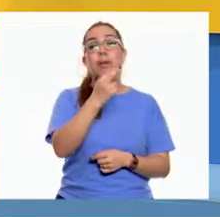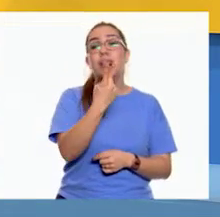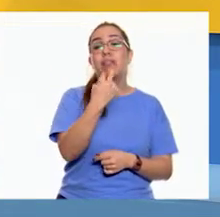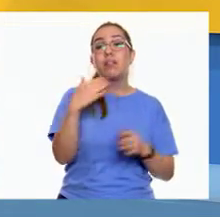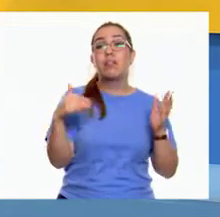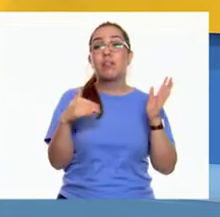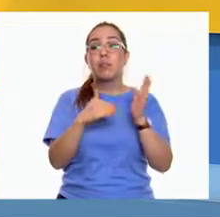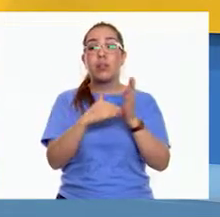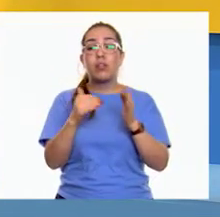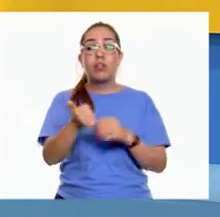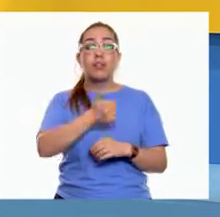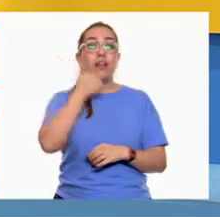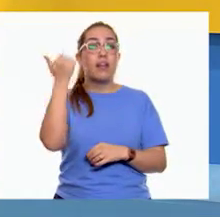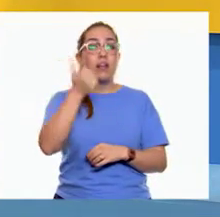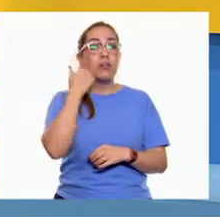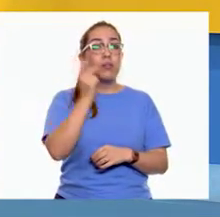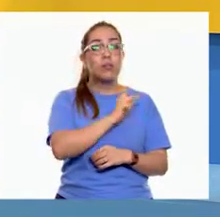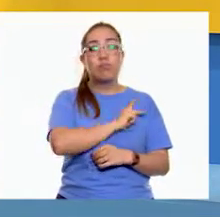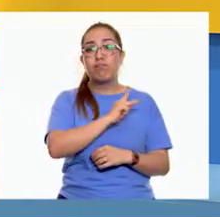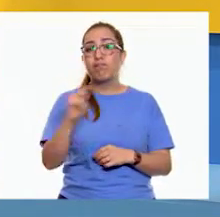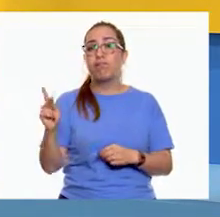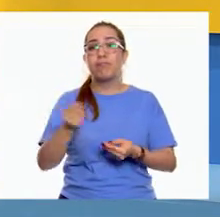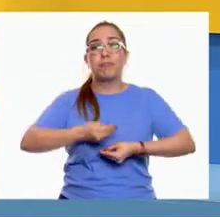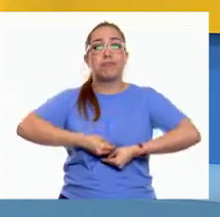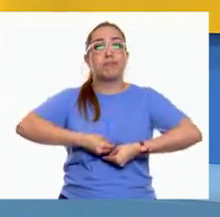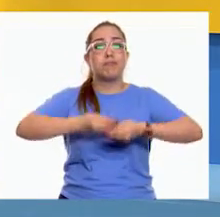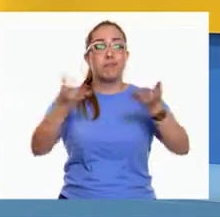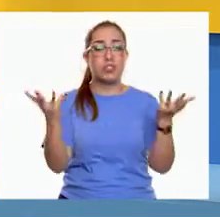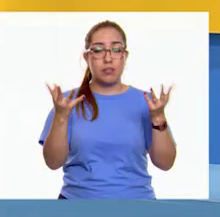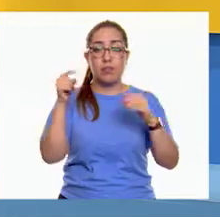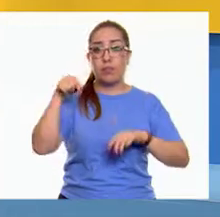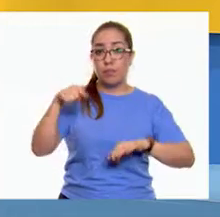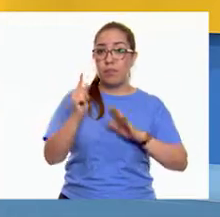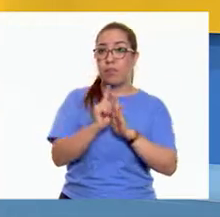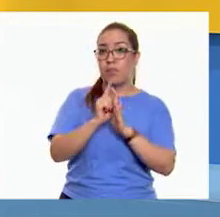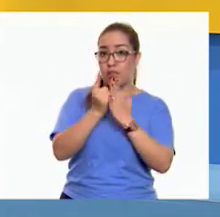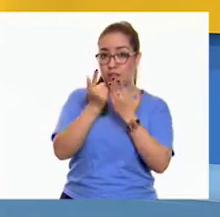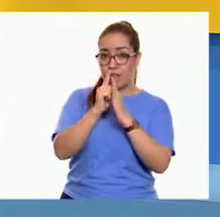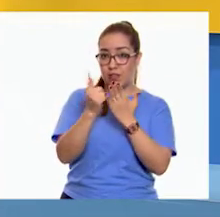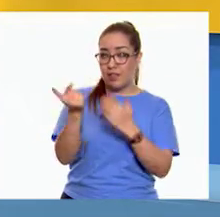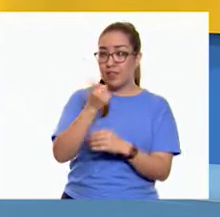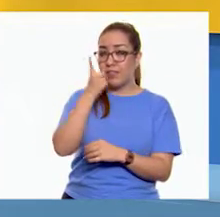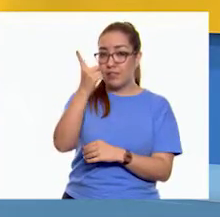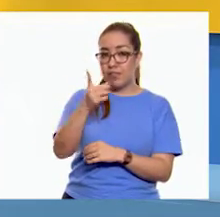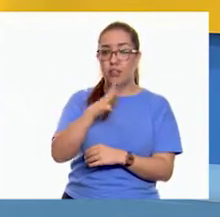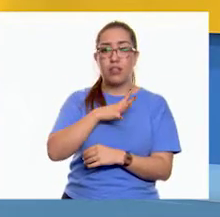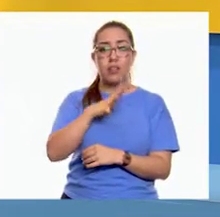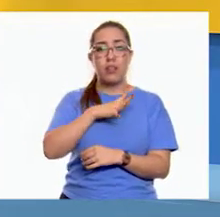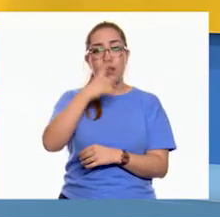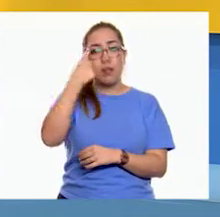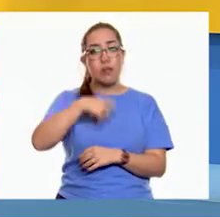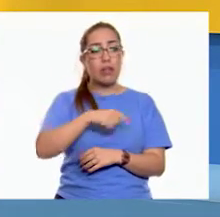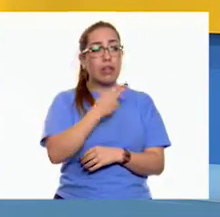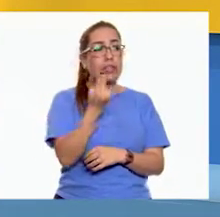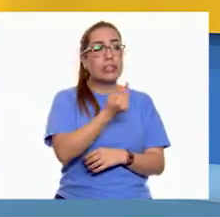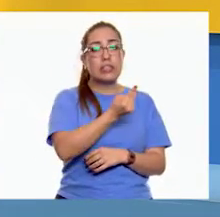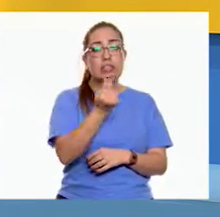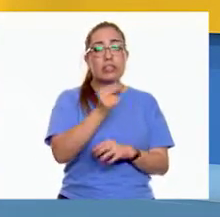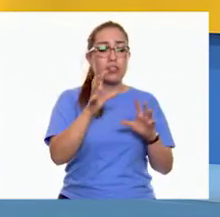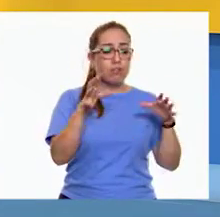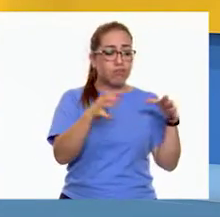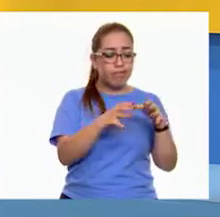Y además, los libros también se han diversificado para atender, como decía Jenny, las necesidades particulares de cada